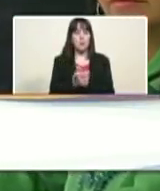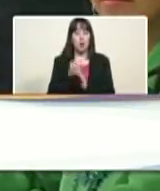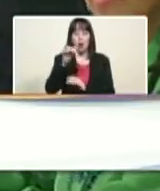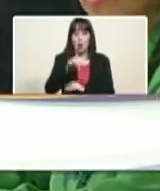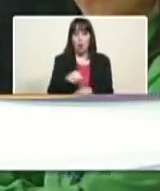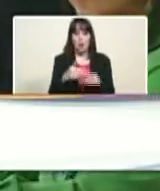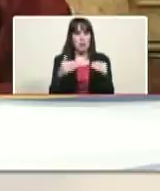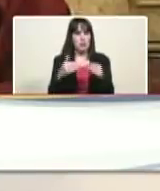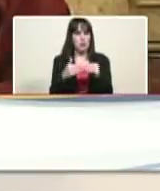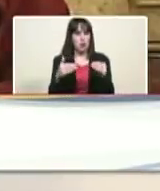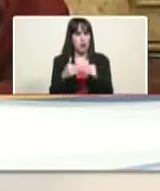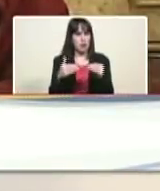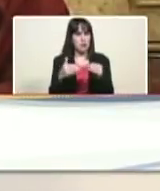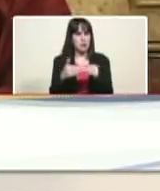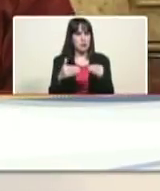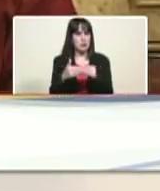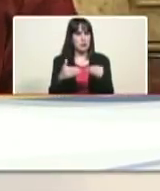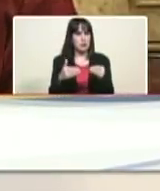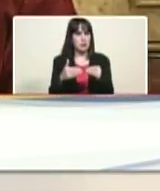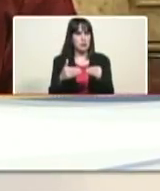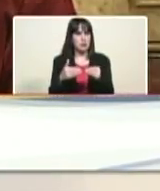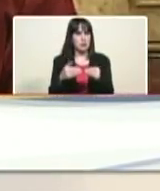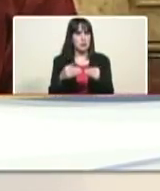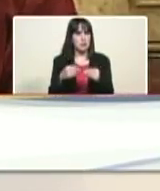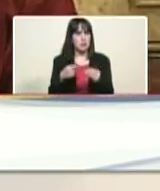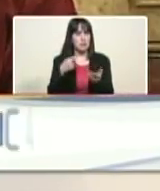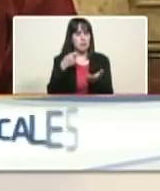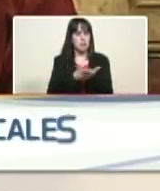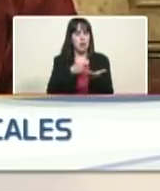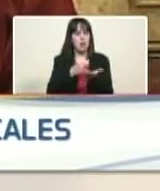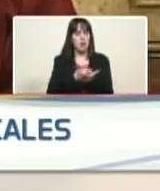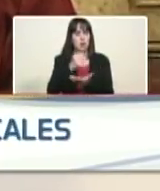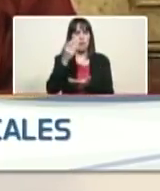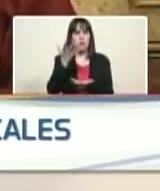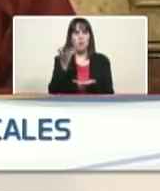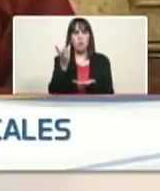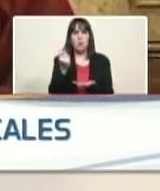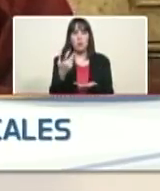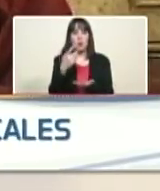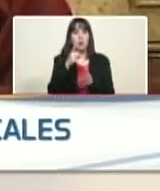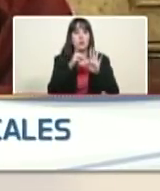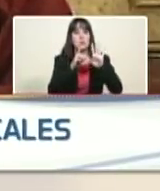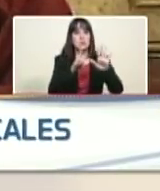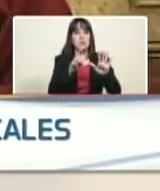dólar marcó en